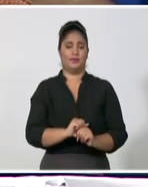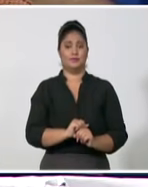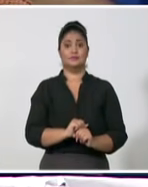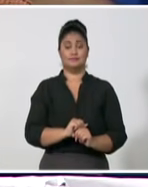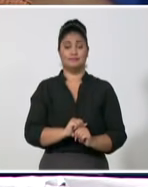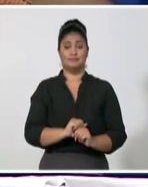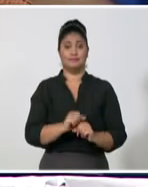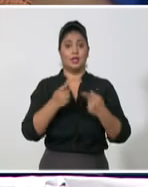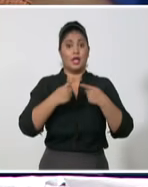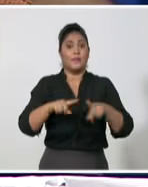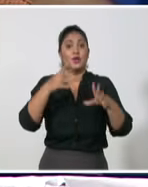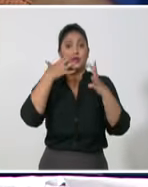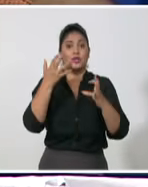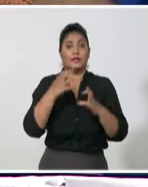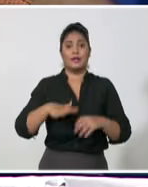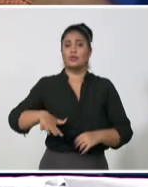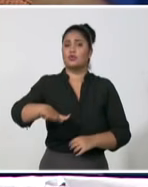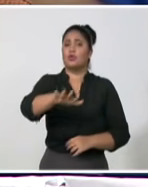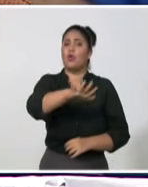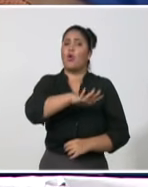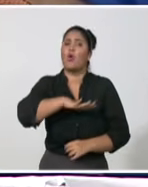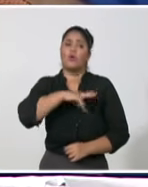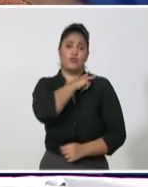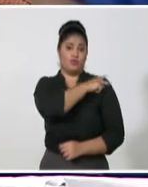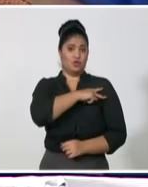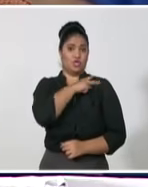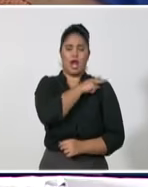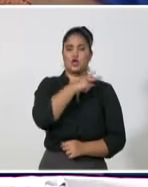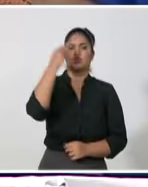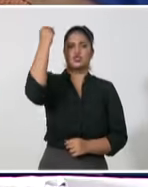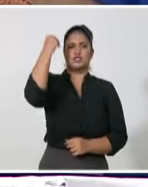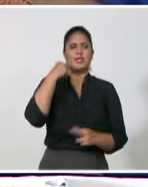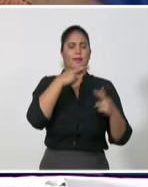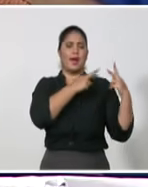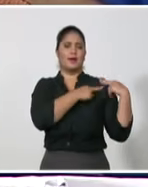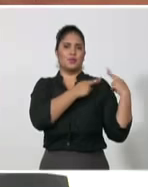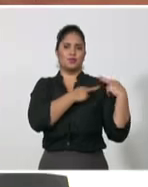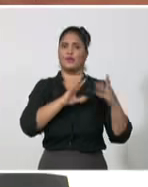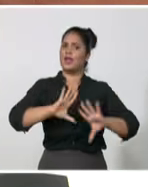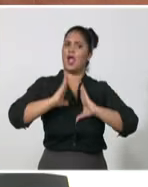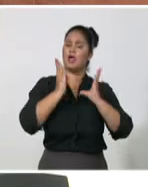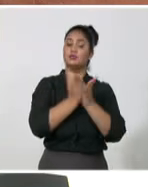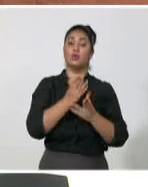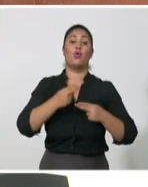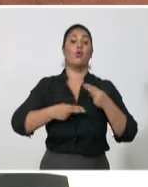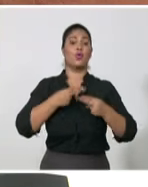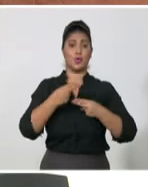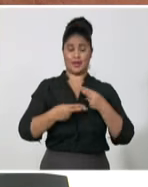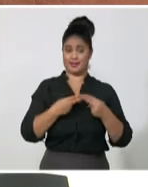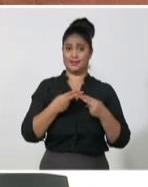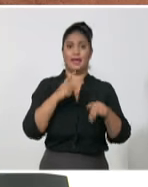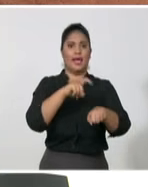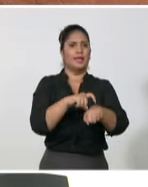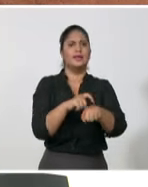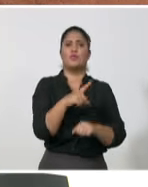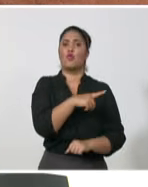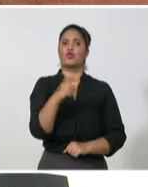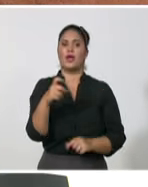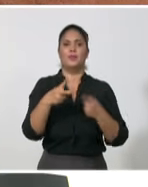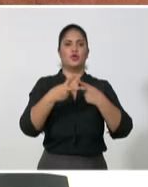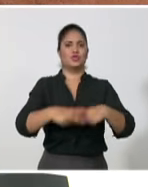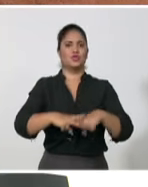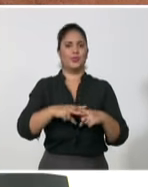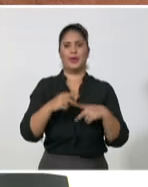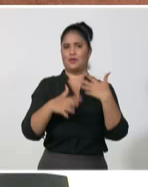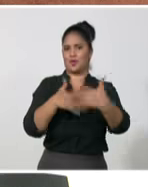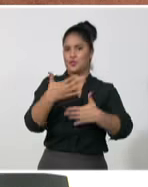de todos los procesos incrementa la carga burocrática enlentece innecesariamente las tomas de